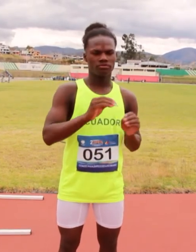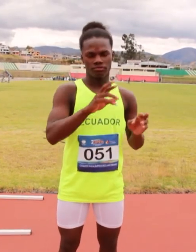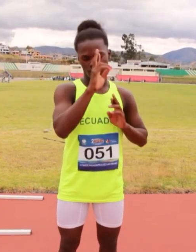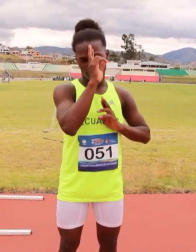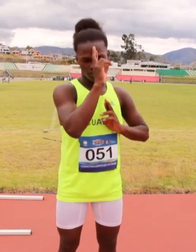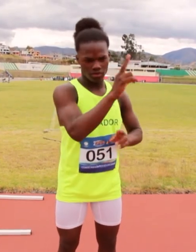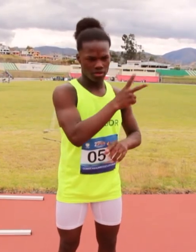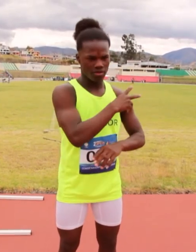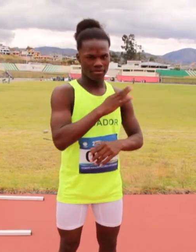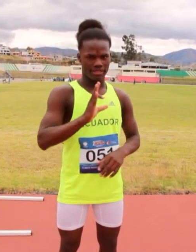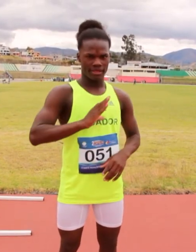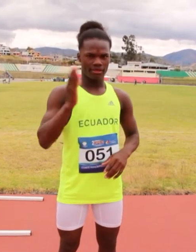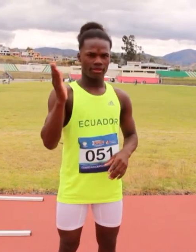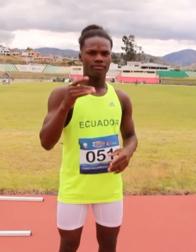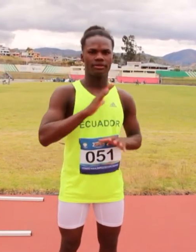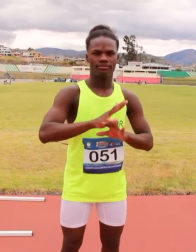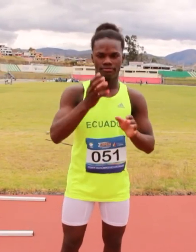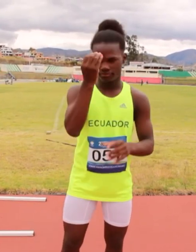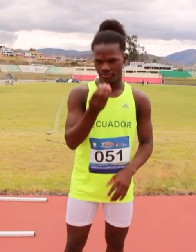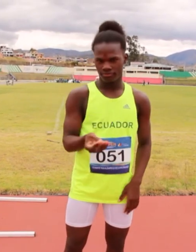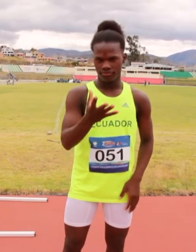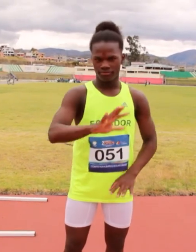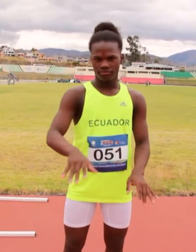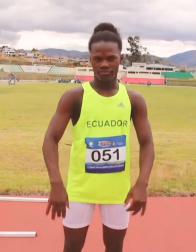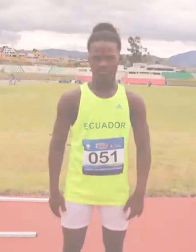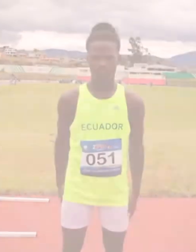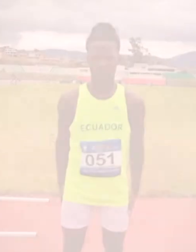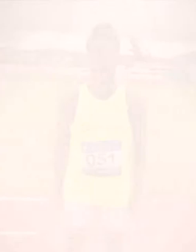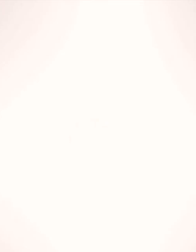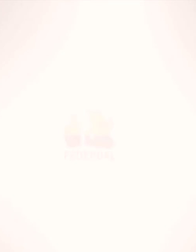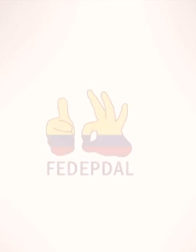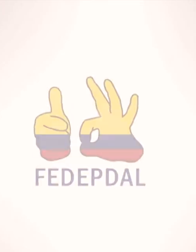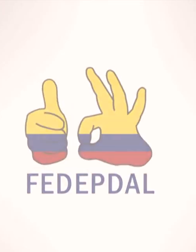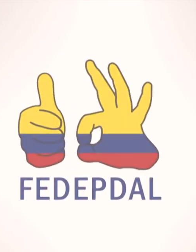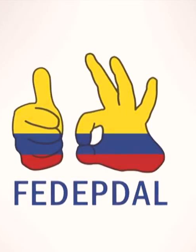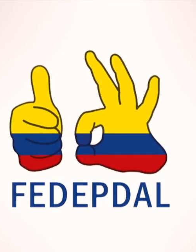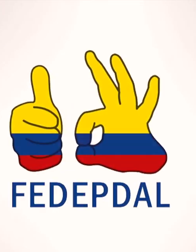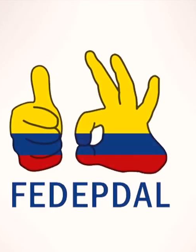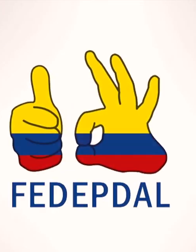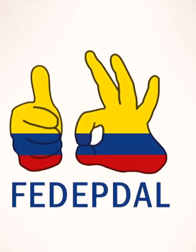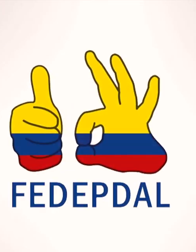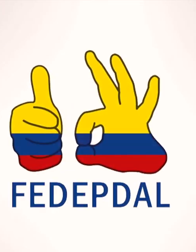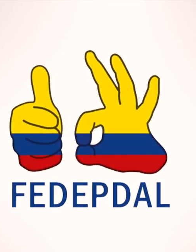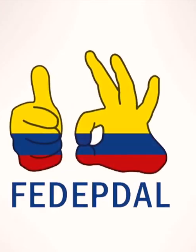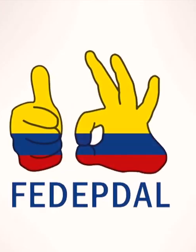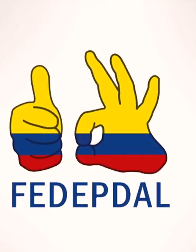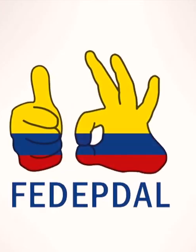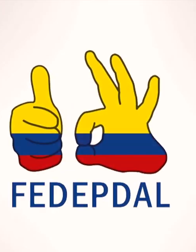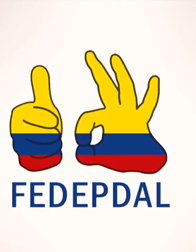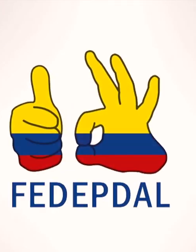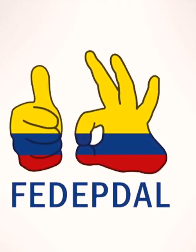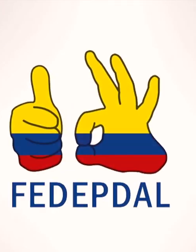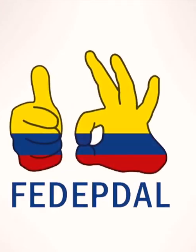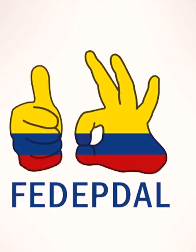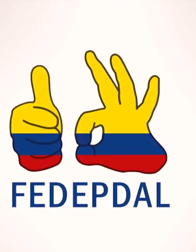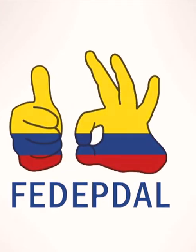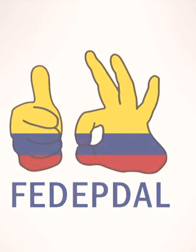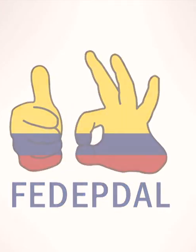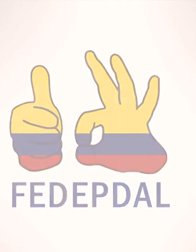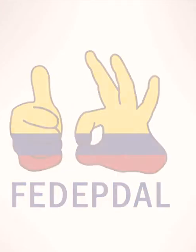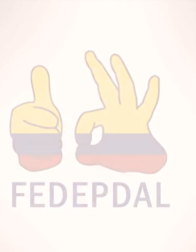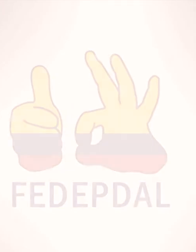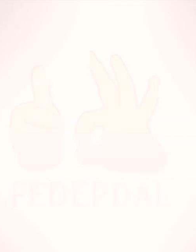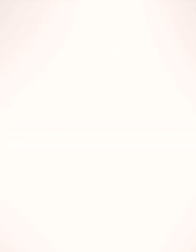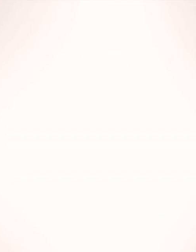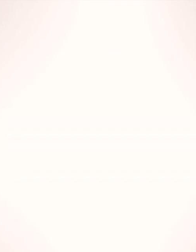respetando siempre las directrices de nuestros técnicos y entrenadores. Para contactarte con la Federación Ecuatoriana de Deporte para